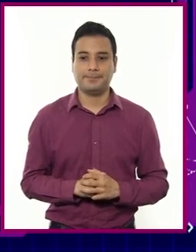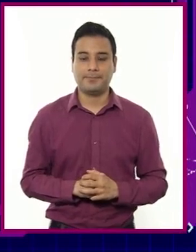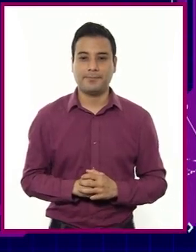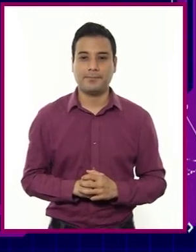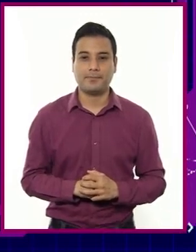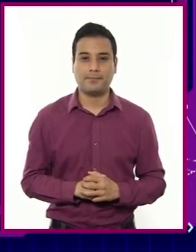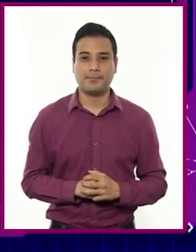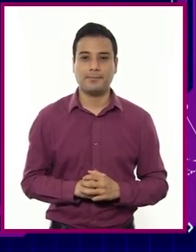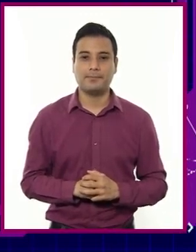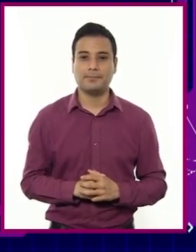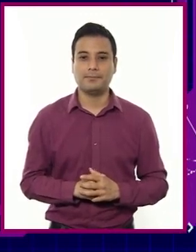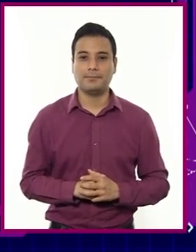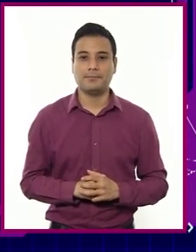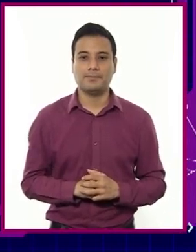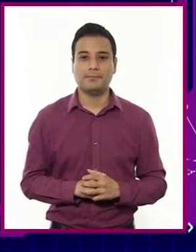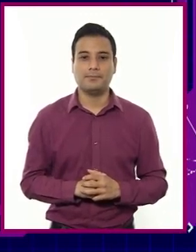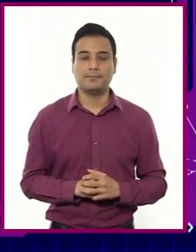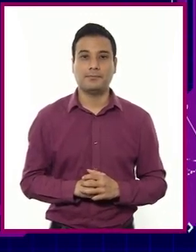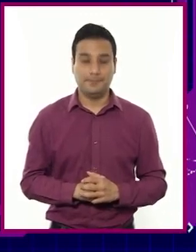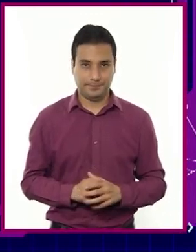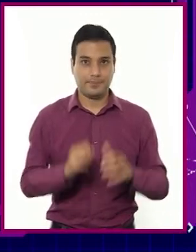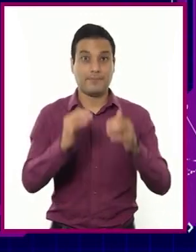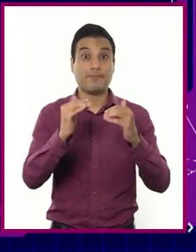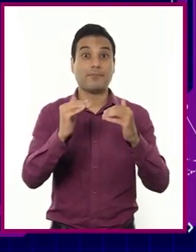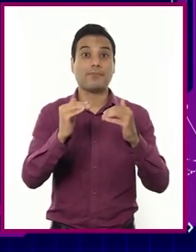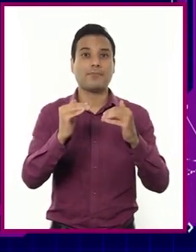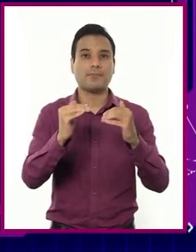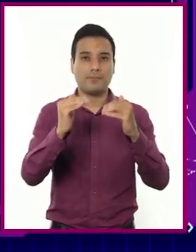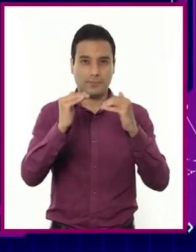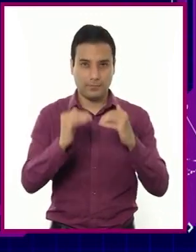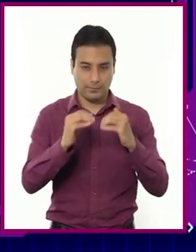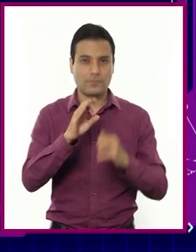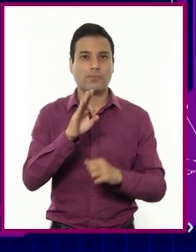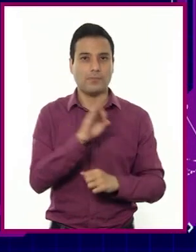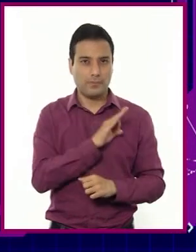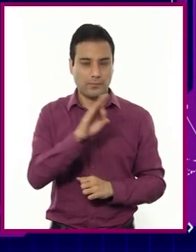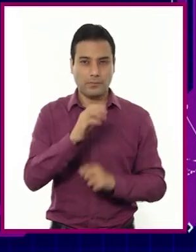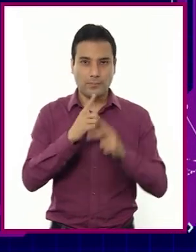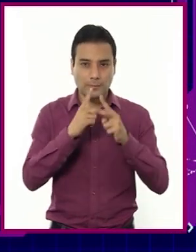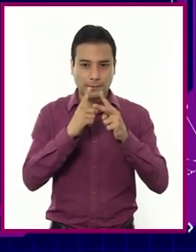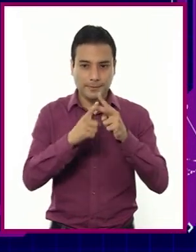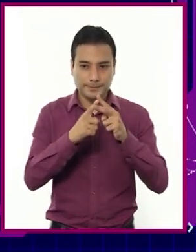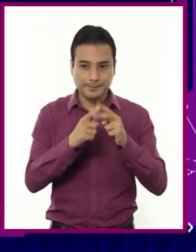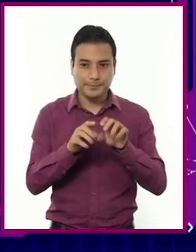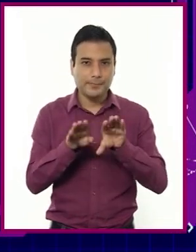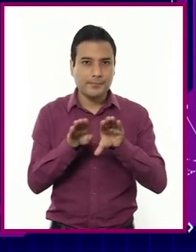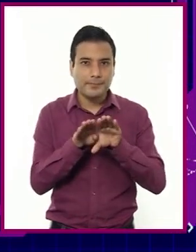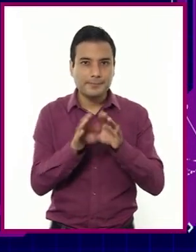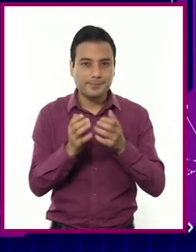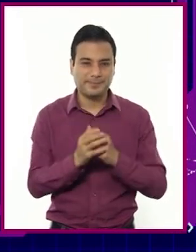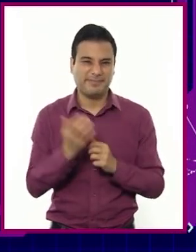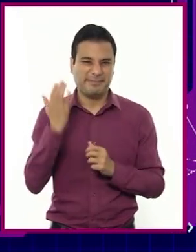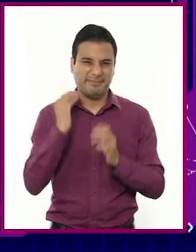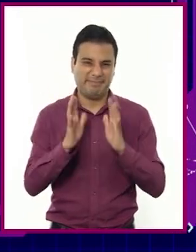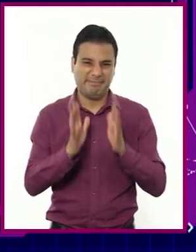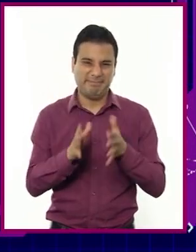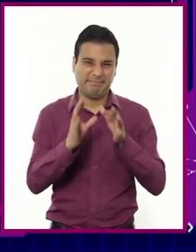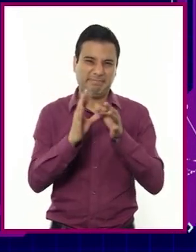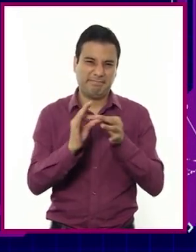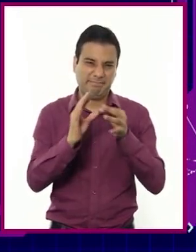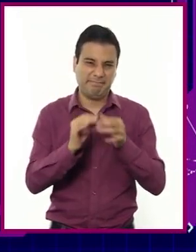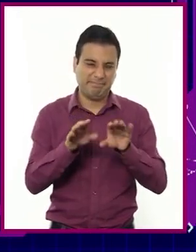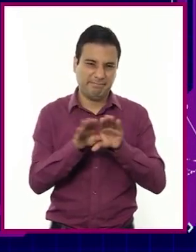más 4w. Ahora podemos resolver la ecuación, utilizamos lo visto a lo largo de la